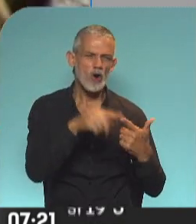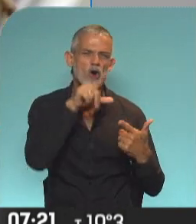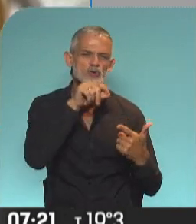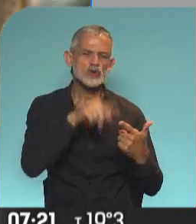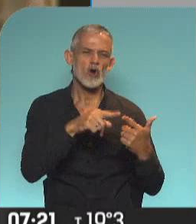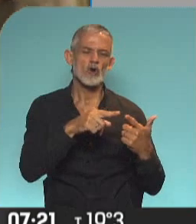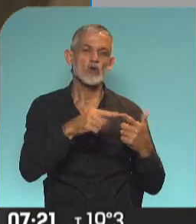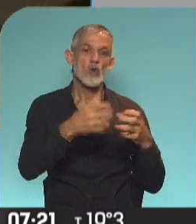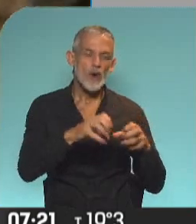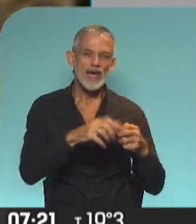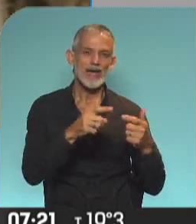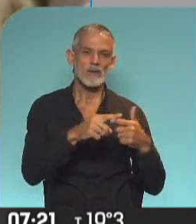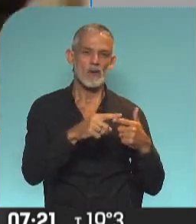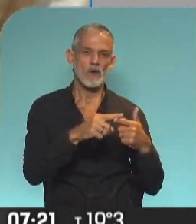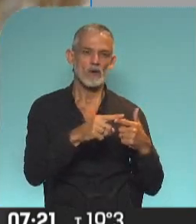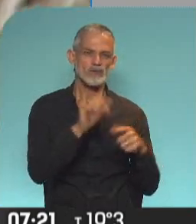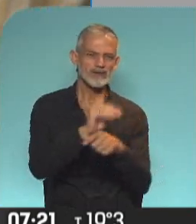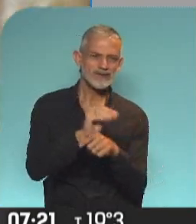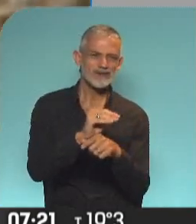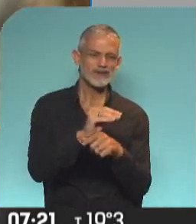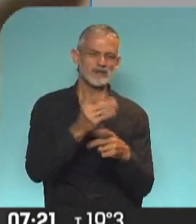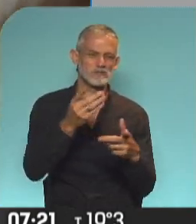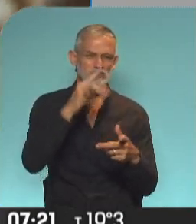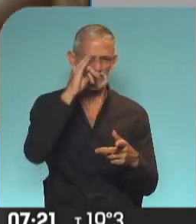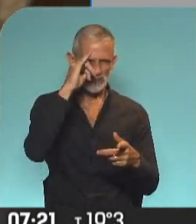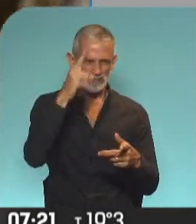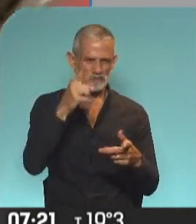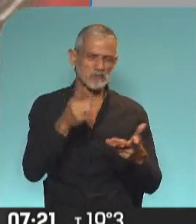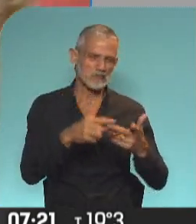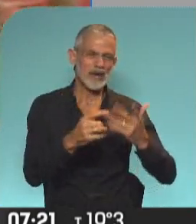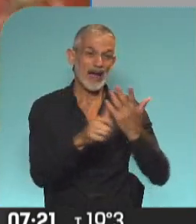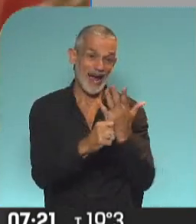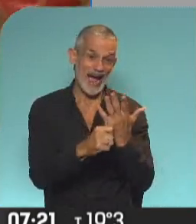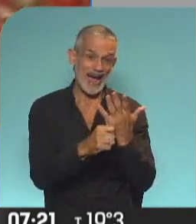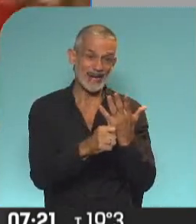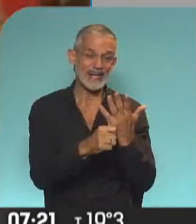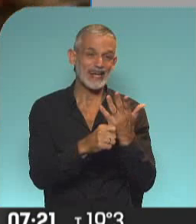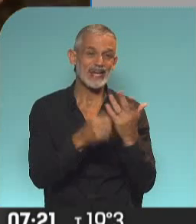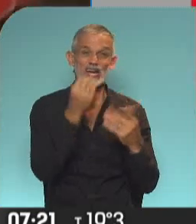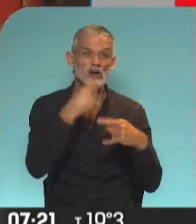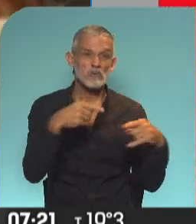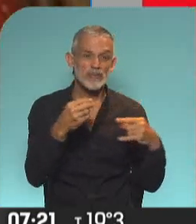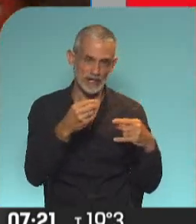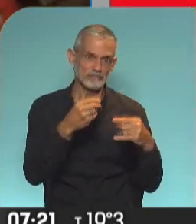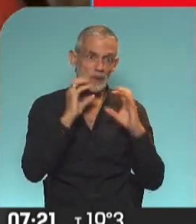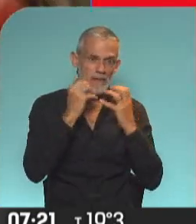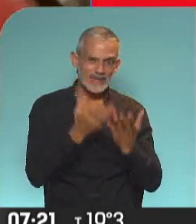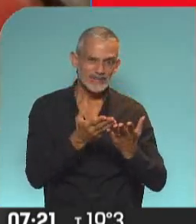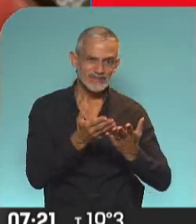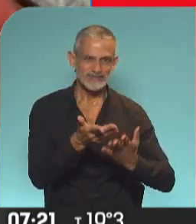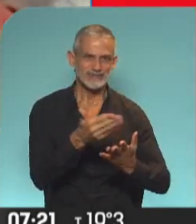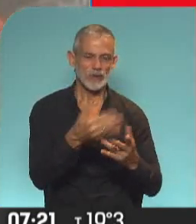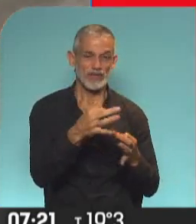los que engordan en lo que se denomina como engorde para los feedlots, los que producen engorde de carne, es que se garantice. Nosotros